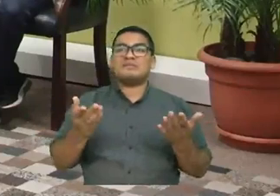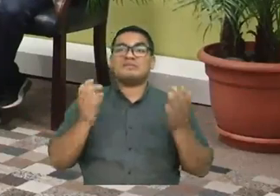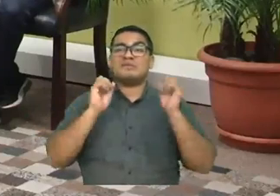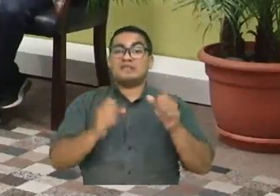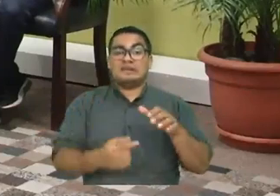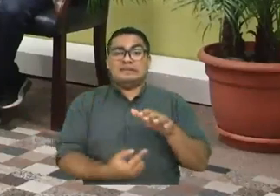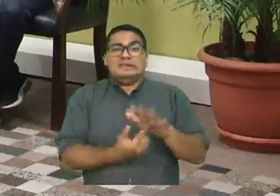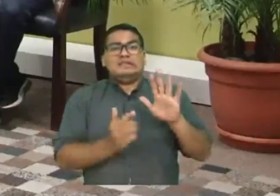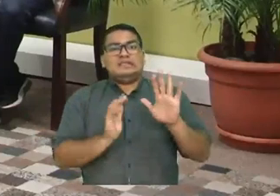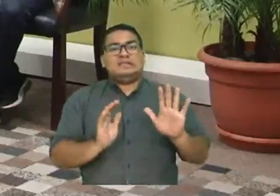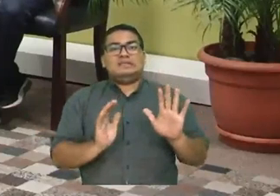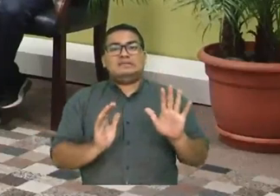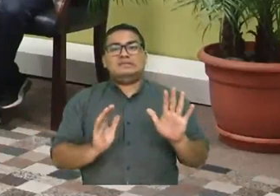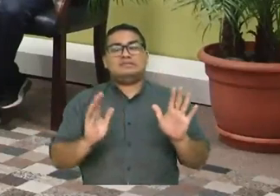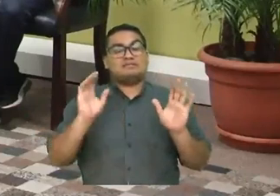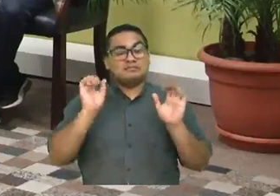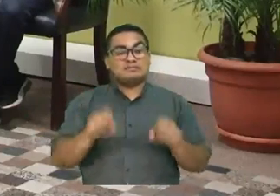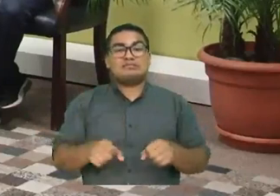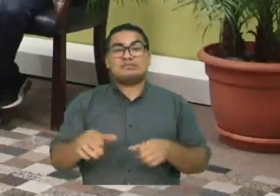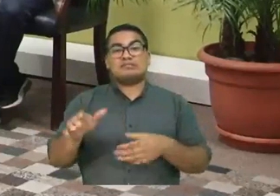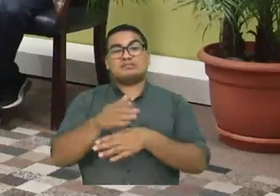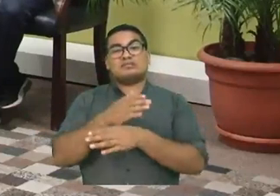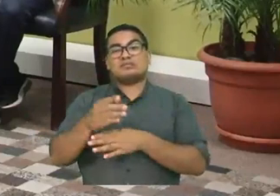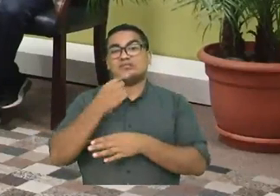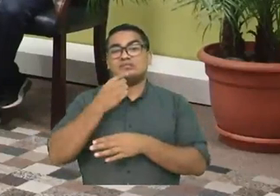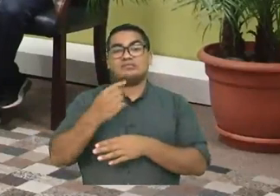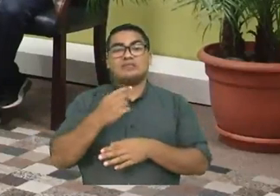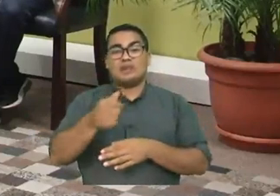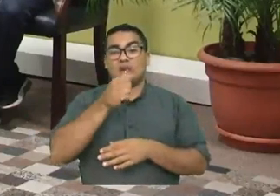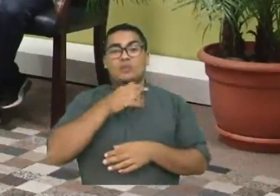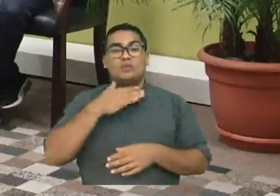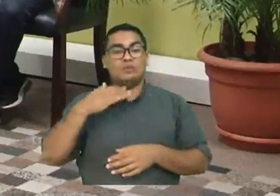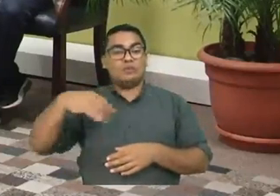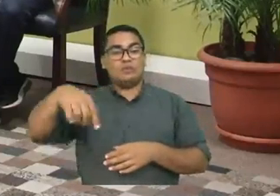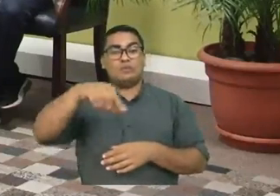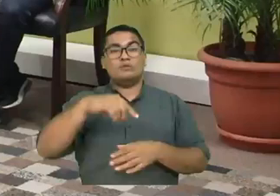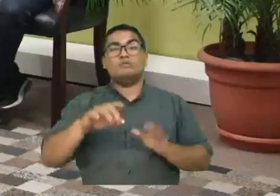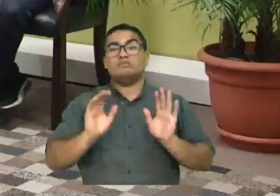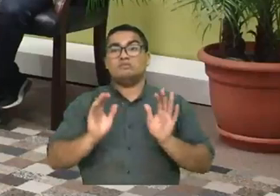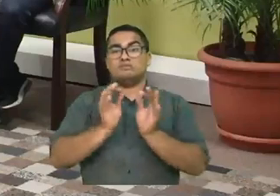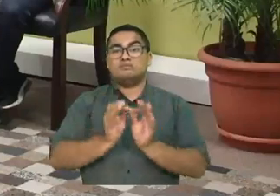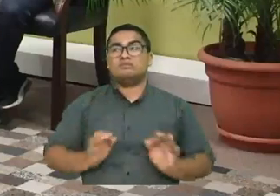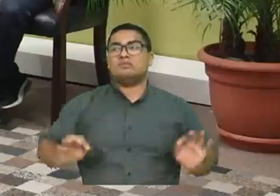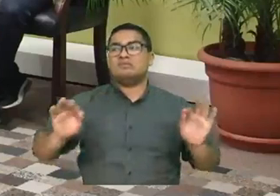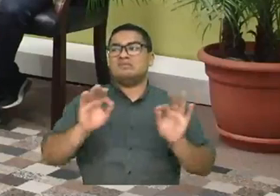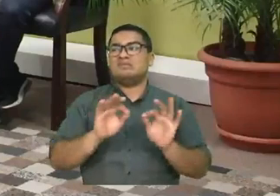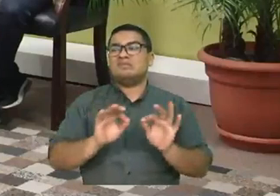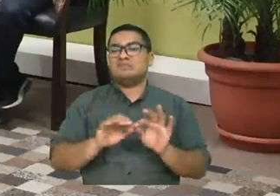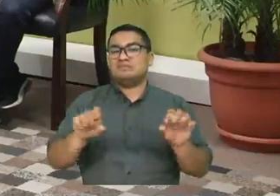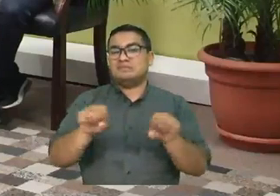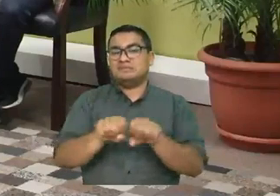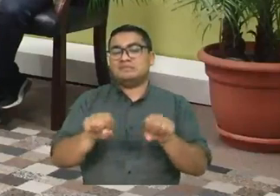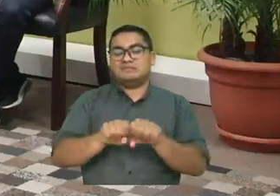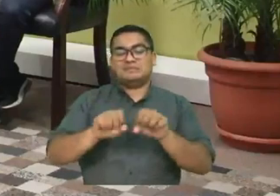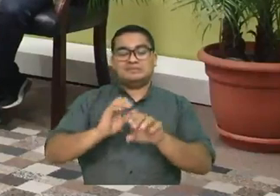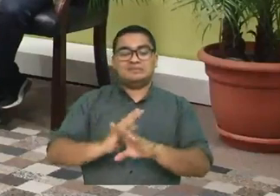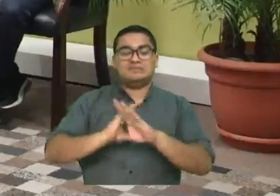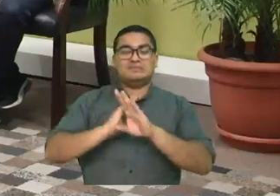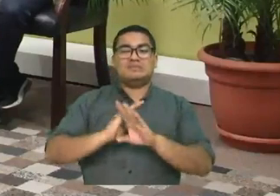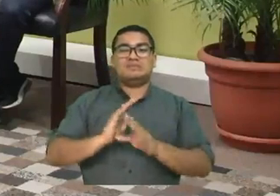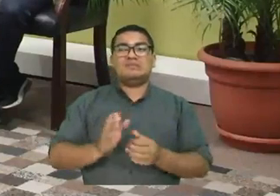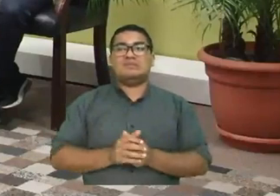cortopunzante, un vidrio, un clavo que puede haber ahí en el charco. Entonces, usar calzado impermeable se lo vamos a sumergir